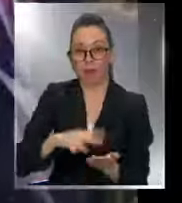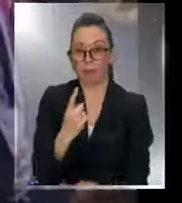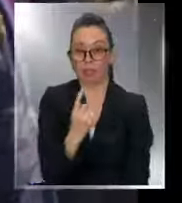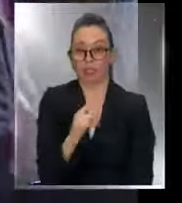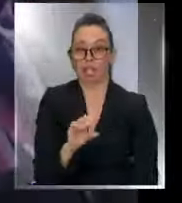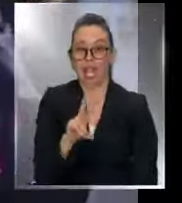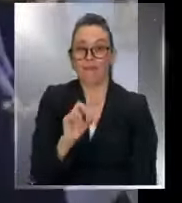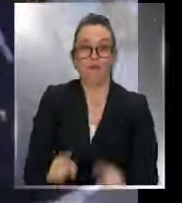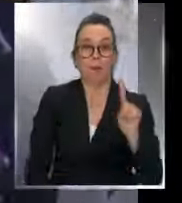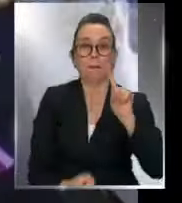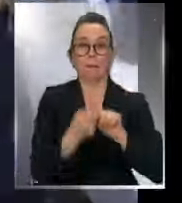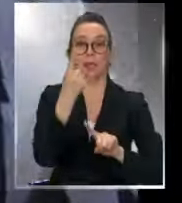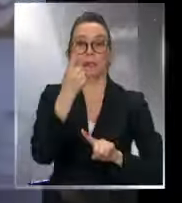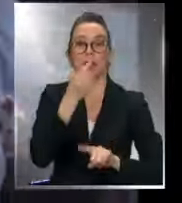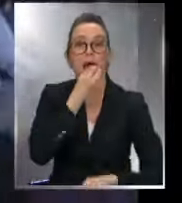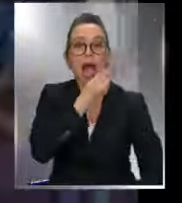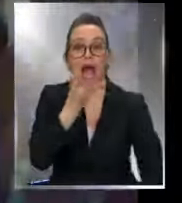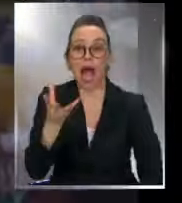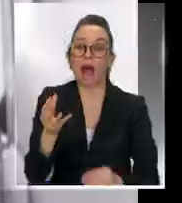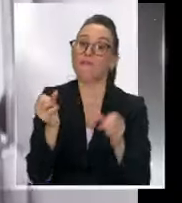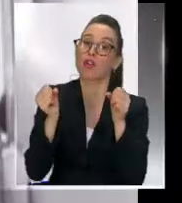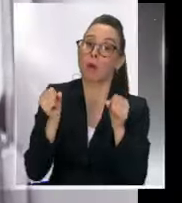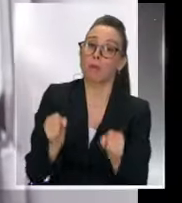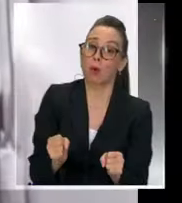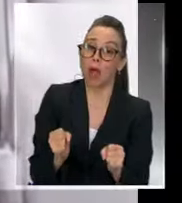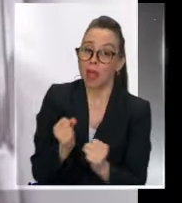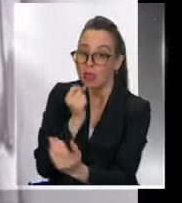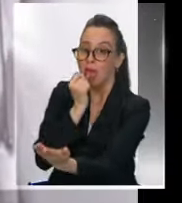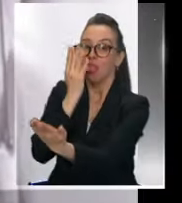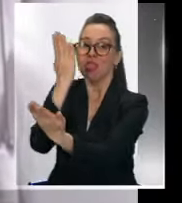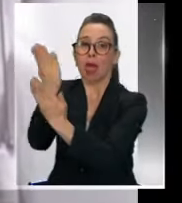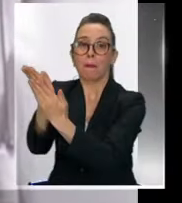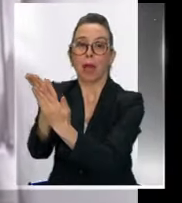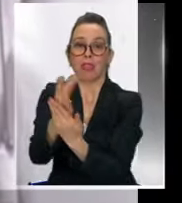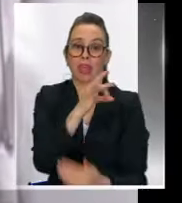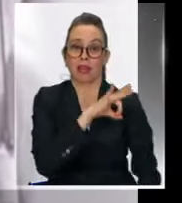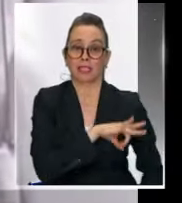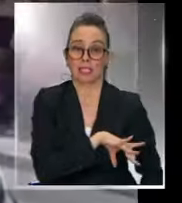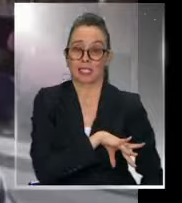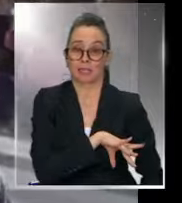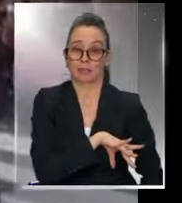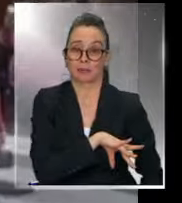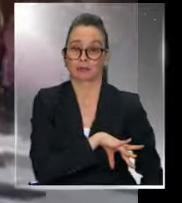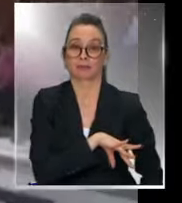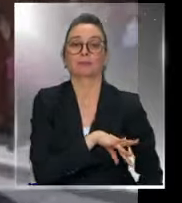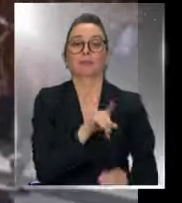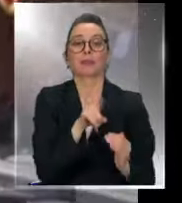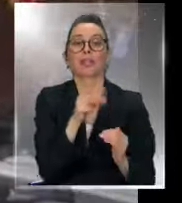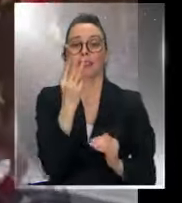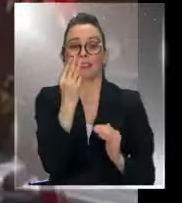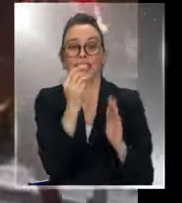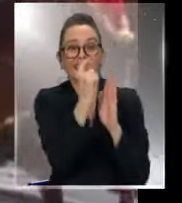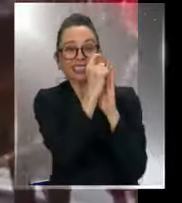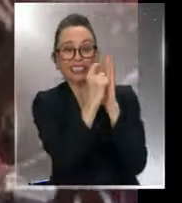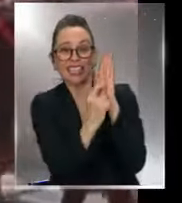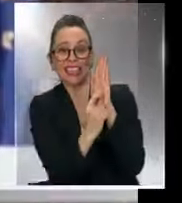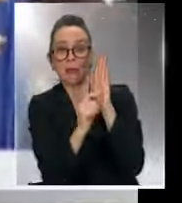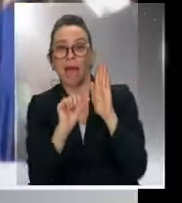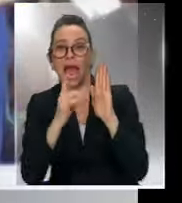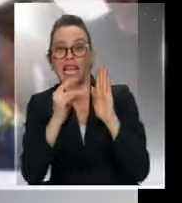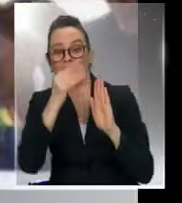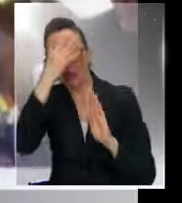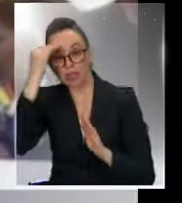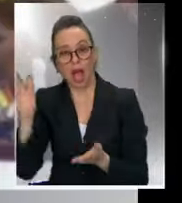Morales habla por primera vez de la posibilidad de demandar a nuestro país. La agenda de los 13 puntos queda en el olvido,